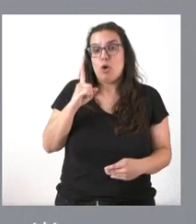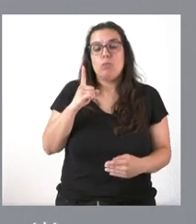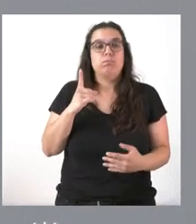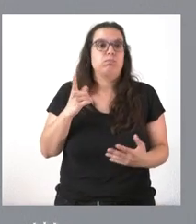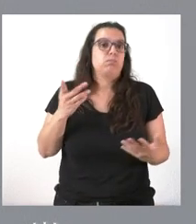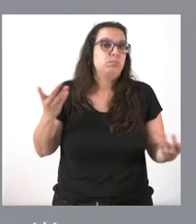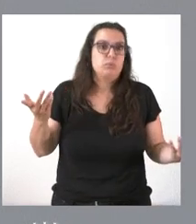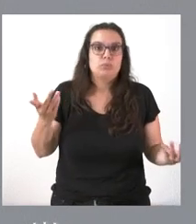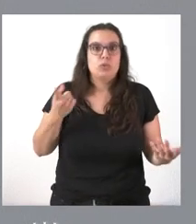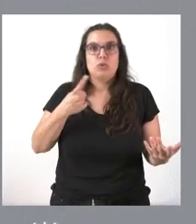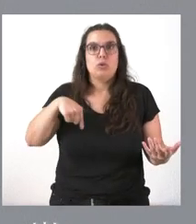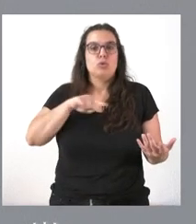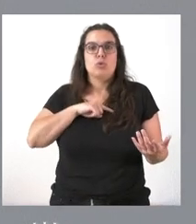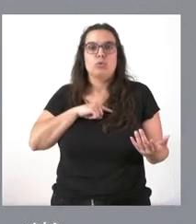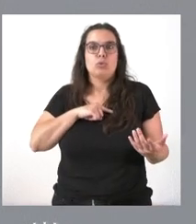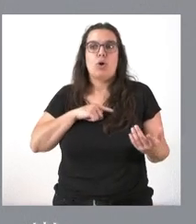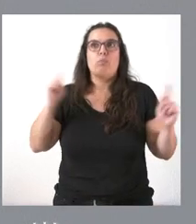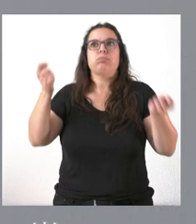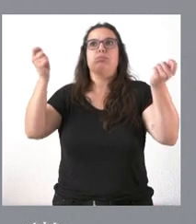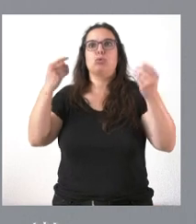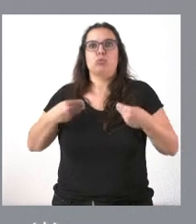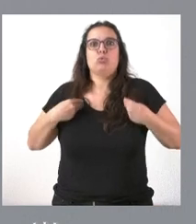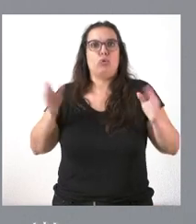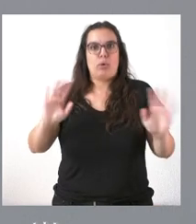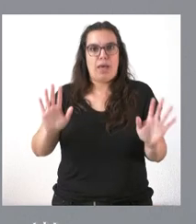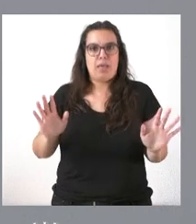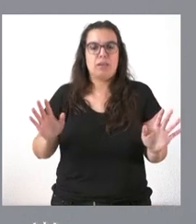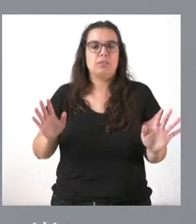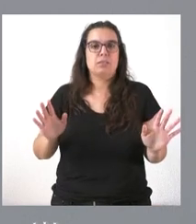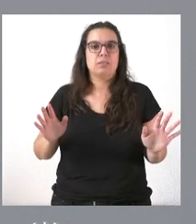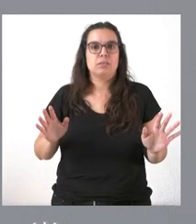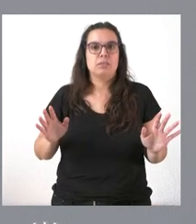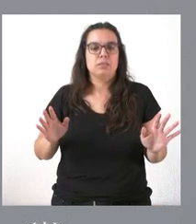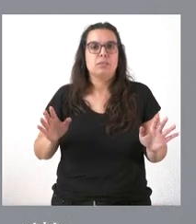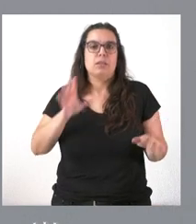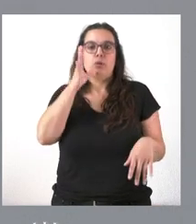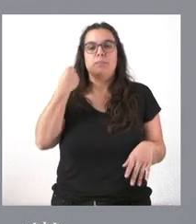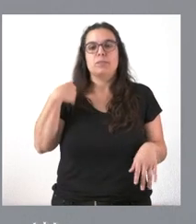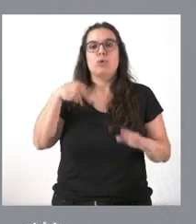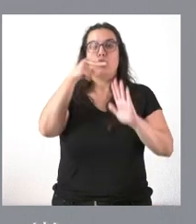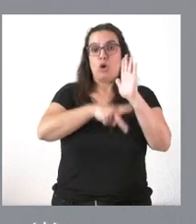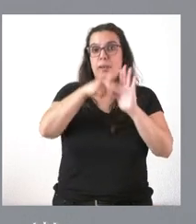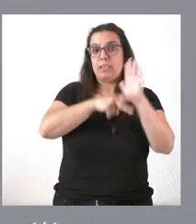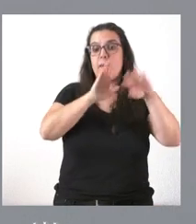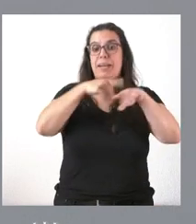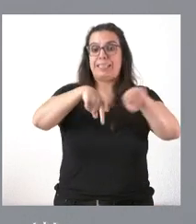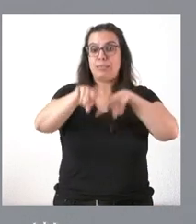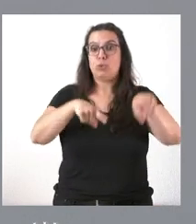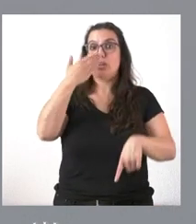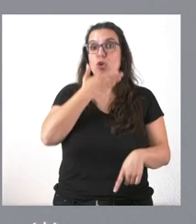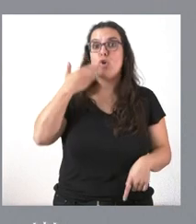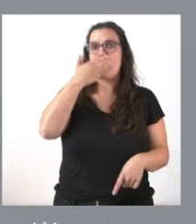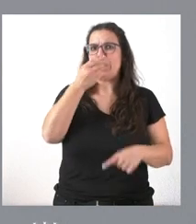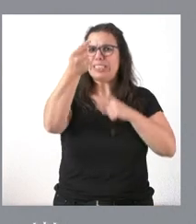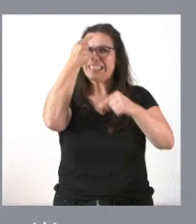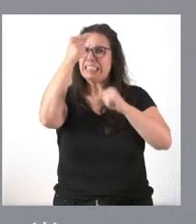nosotros debemos contribuir a esa alarma yo me quedo con la idea de que la normativa para el transporte escolar es muy